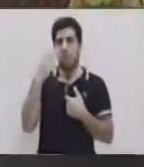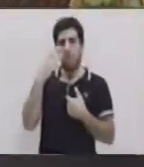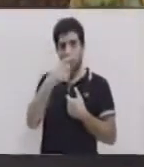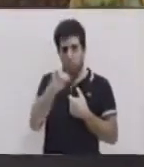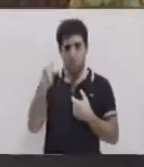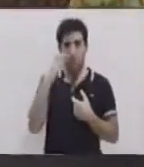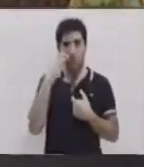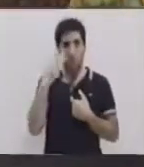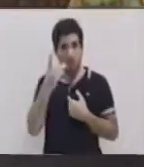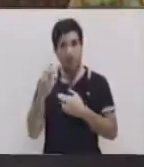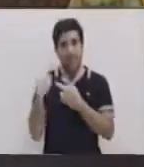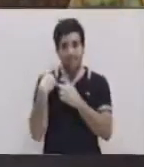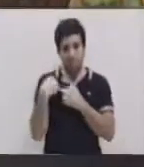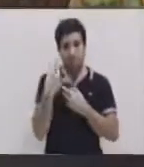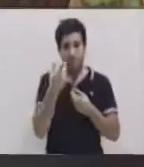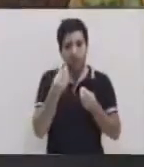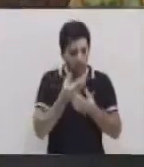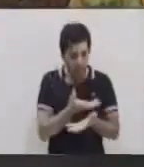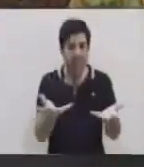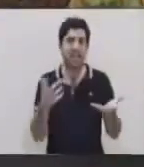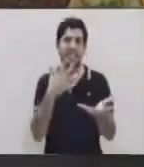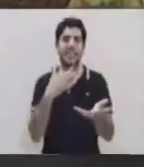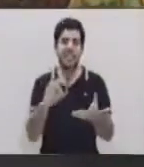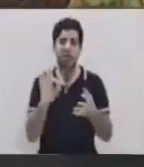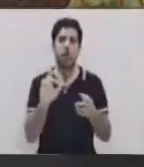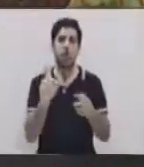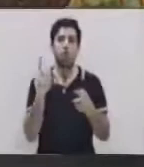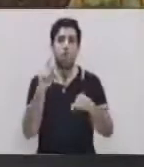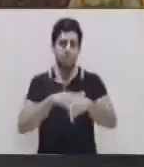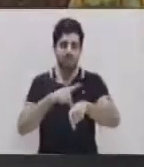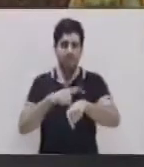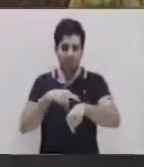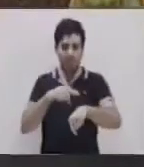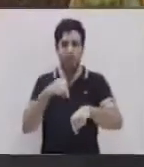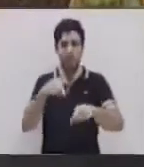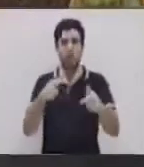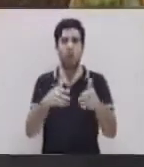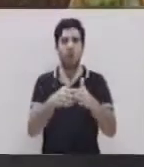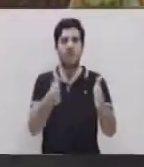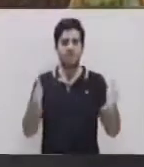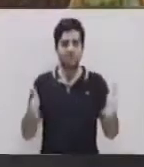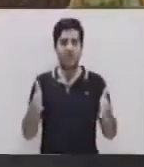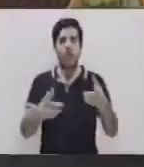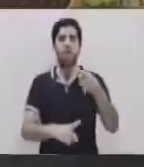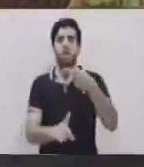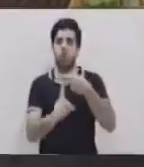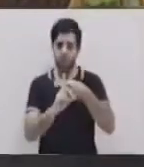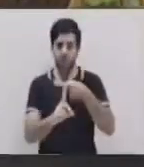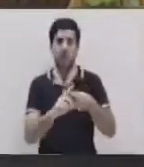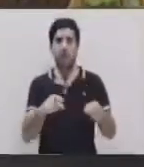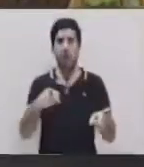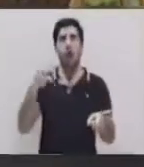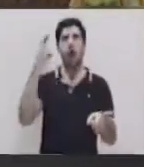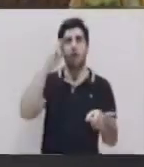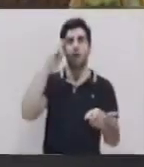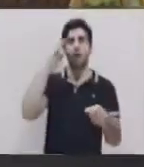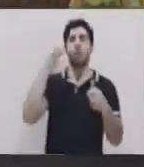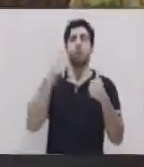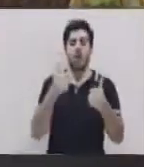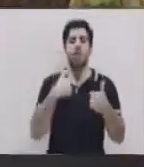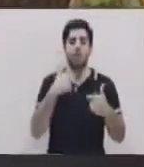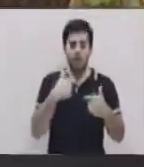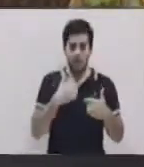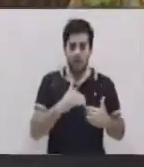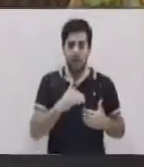sean momentos, ¿verdad? Que nosotros podamos crear esas memorias y un ambiente en donde ellos puedan crecer